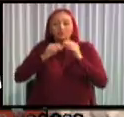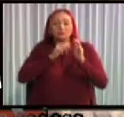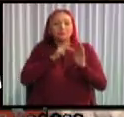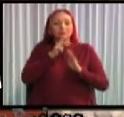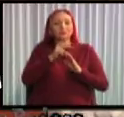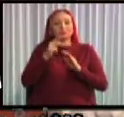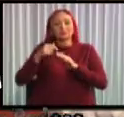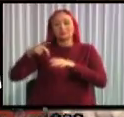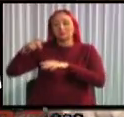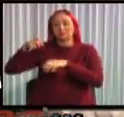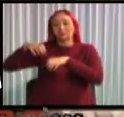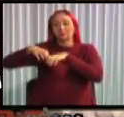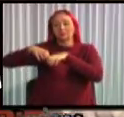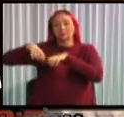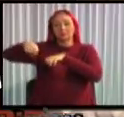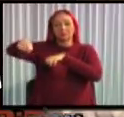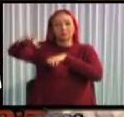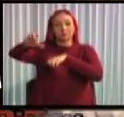metros